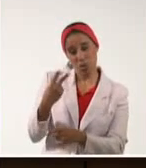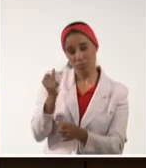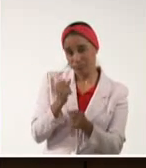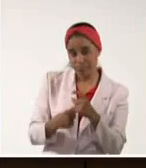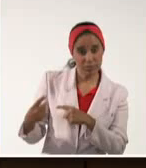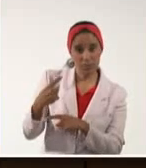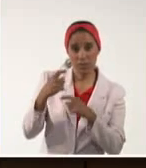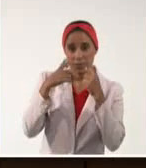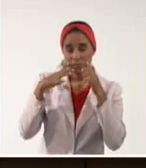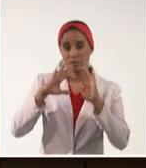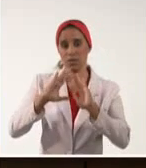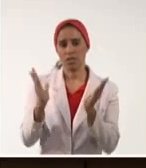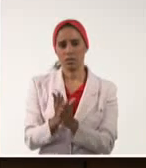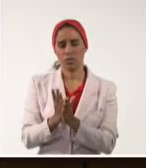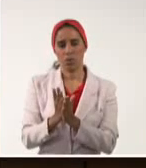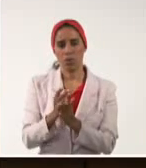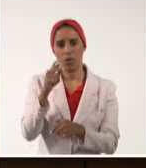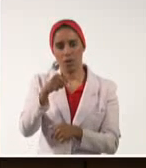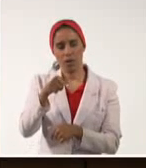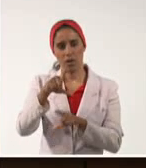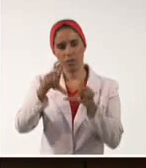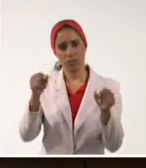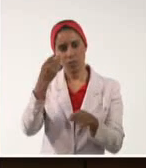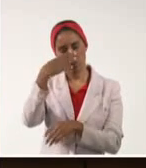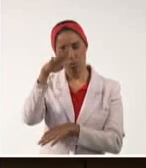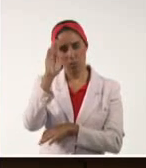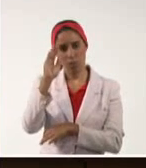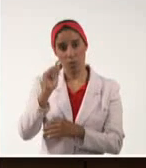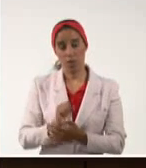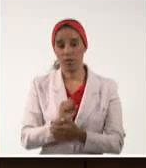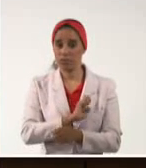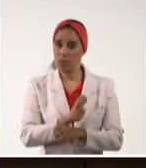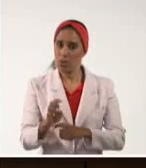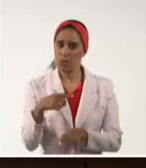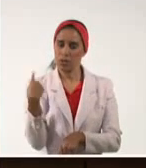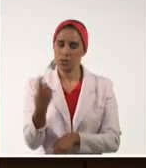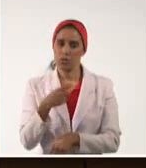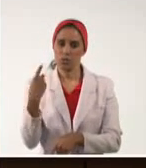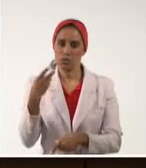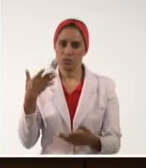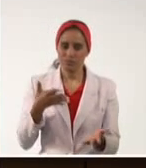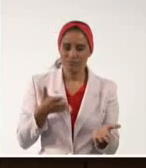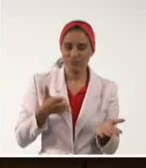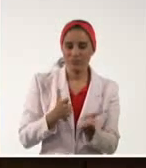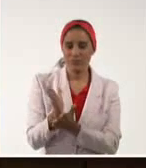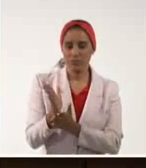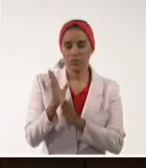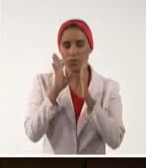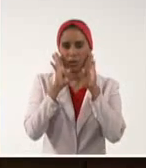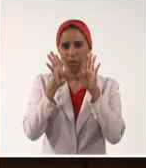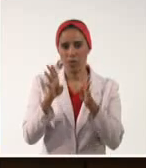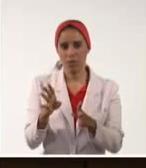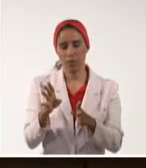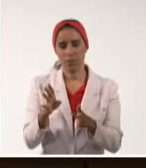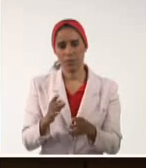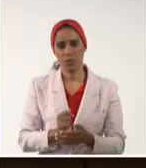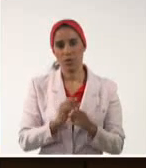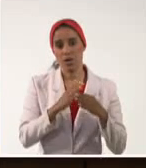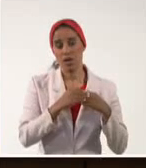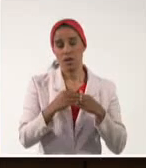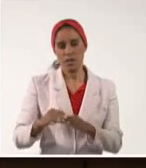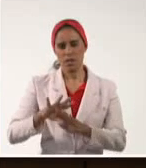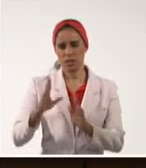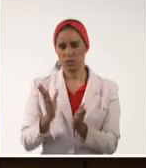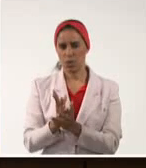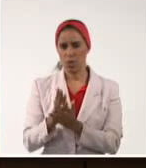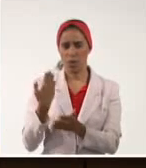inmensa, fundamental, básica, sobre la que levantamos contra viento y marea el ideal de una nación que